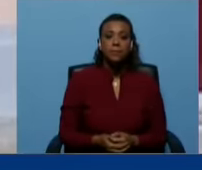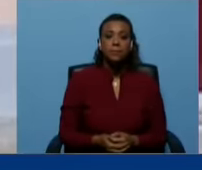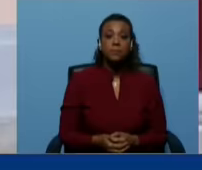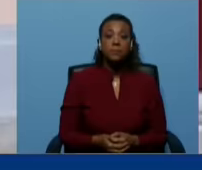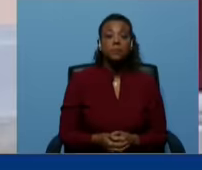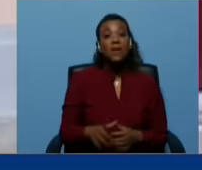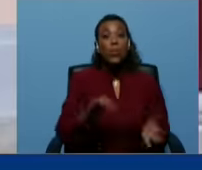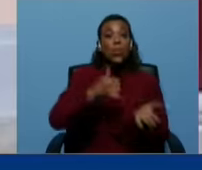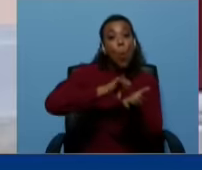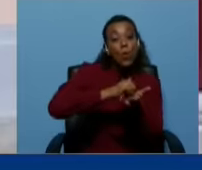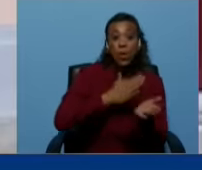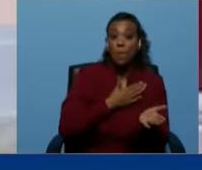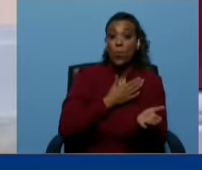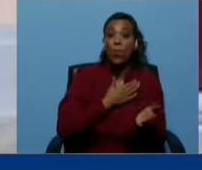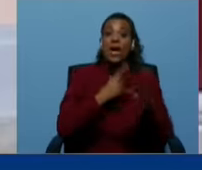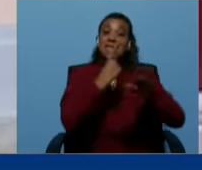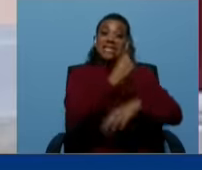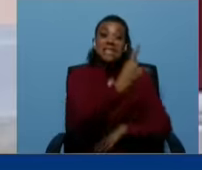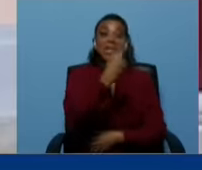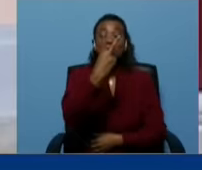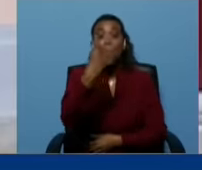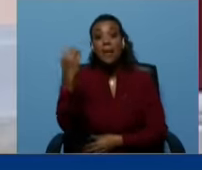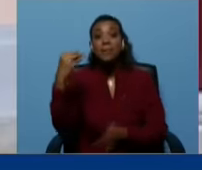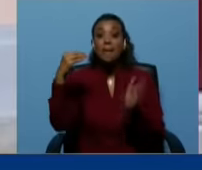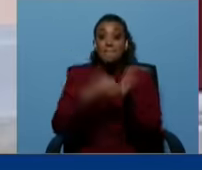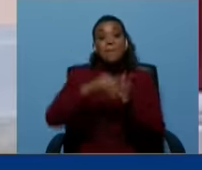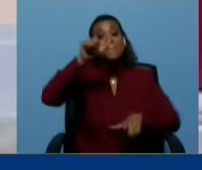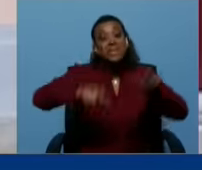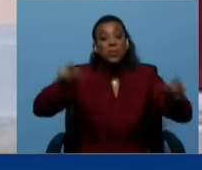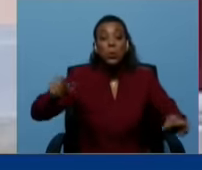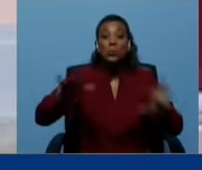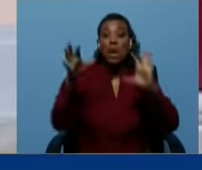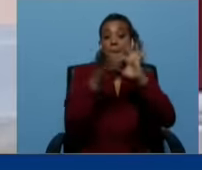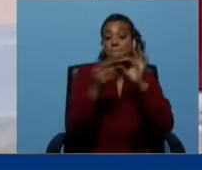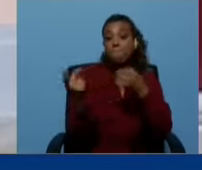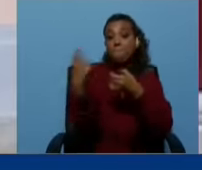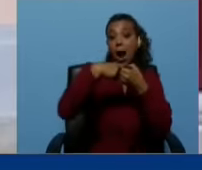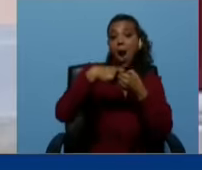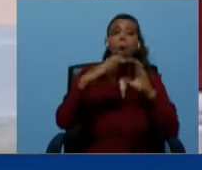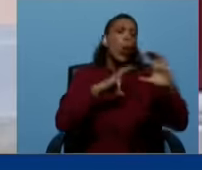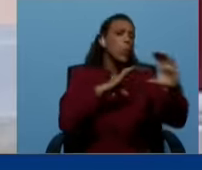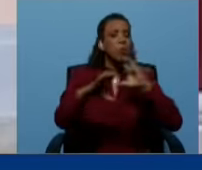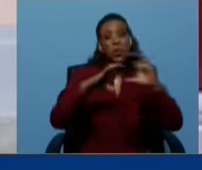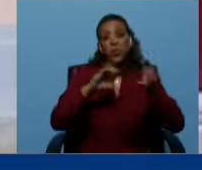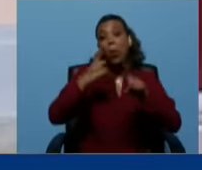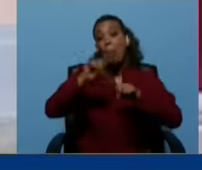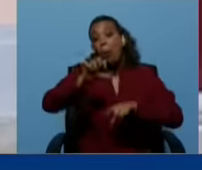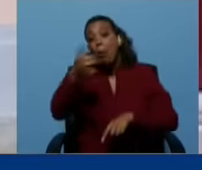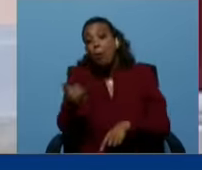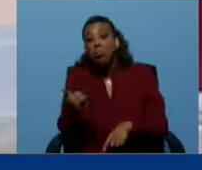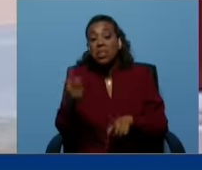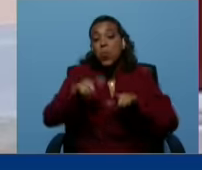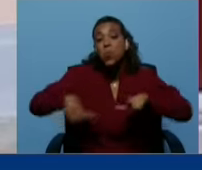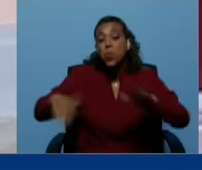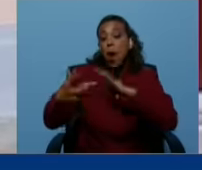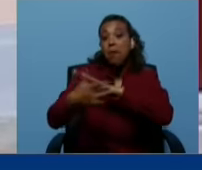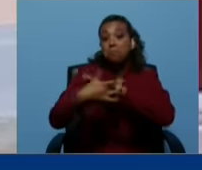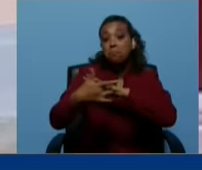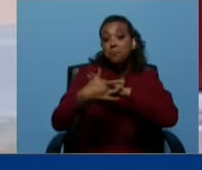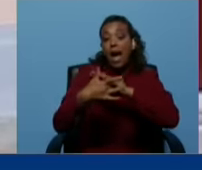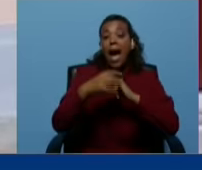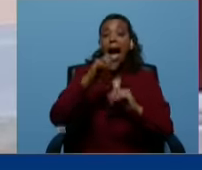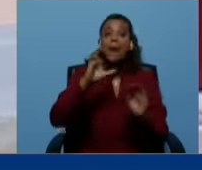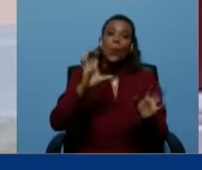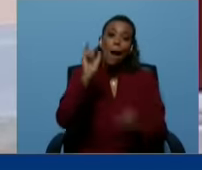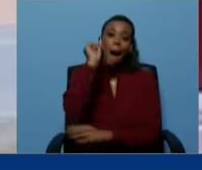un canal de WhatsApp con 120 mil, 30 mil. Nos comunicaremos por otra vía. y me pasé a